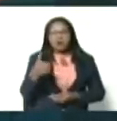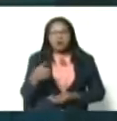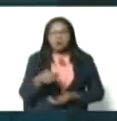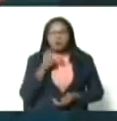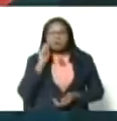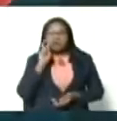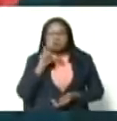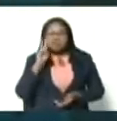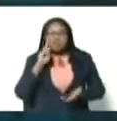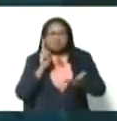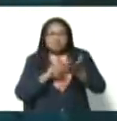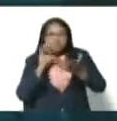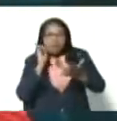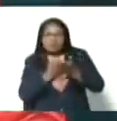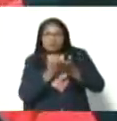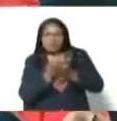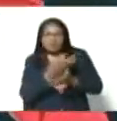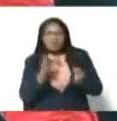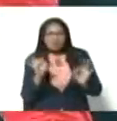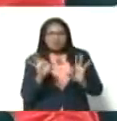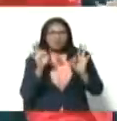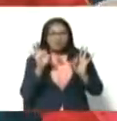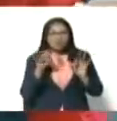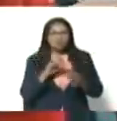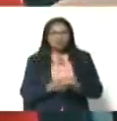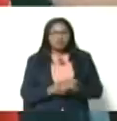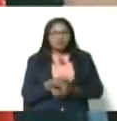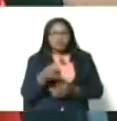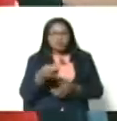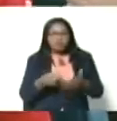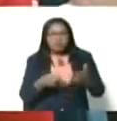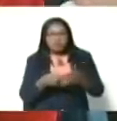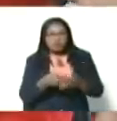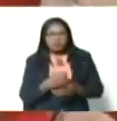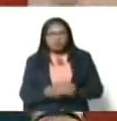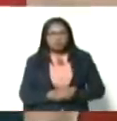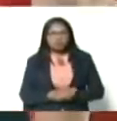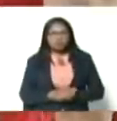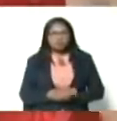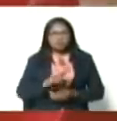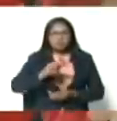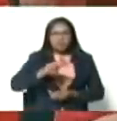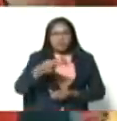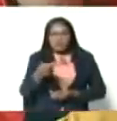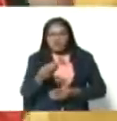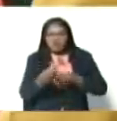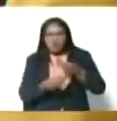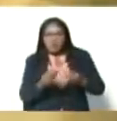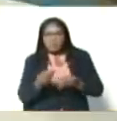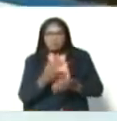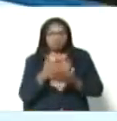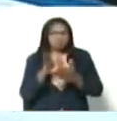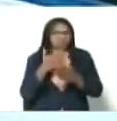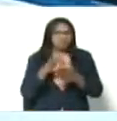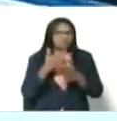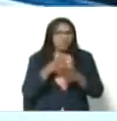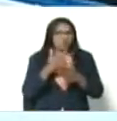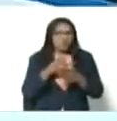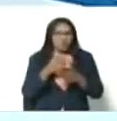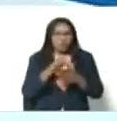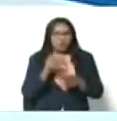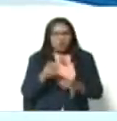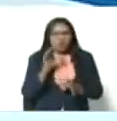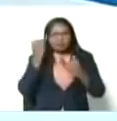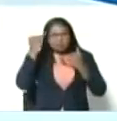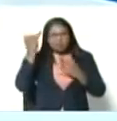poder verificar que haya sido exitosa la recarga. Usted puede pasar allí la tarjeta. ¿La paso al derecho o al revés? No, es indiferente. La tarjeta es inteligente. Ah, sí. Y